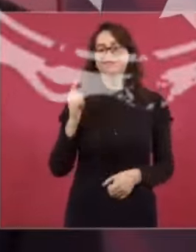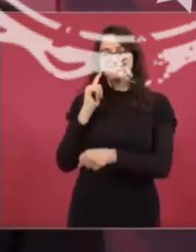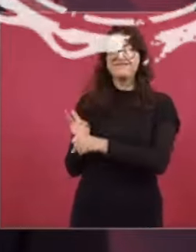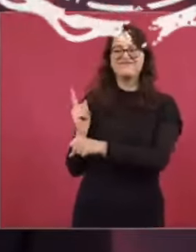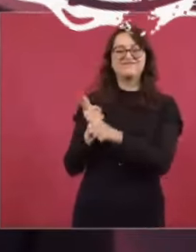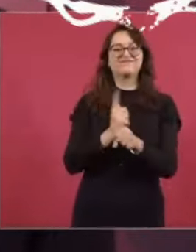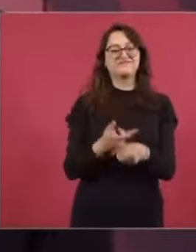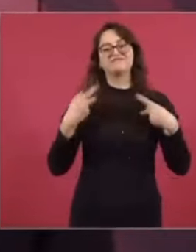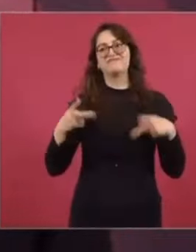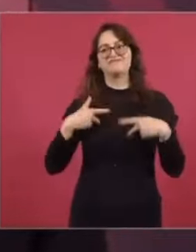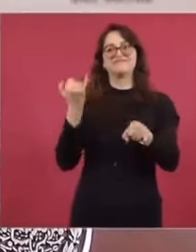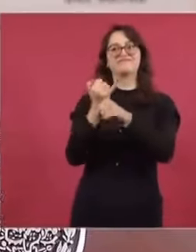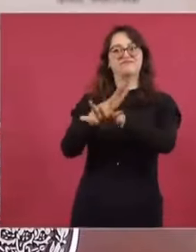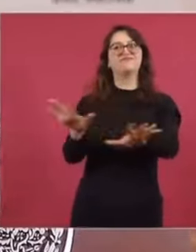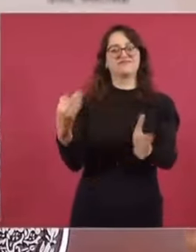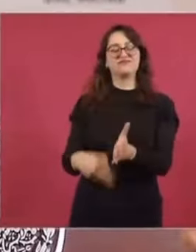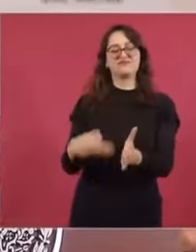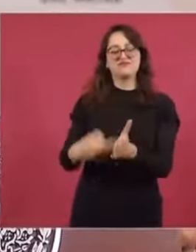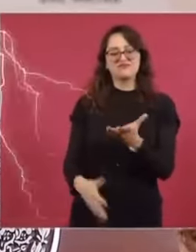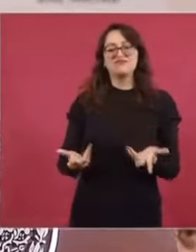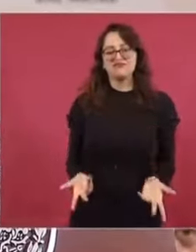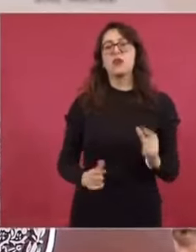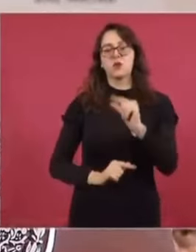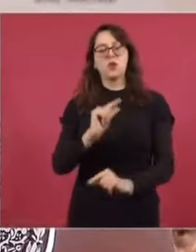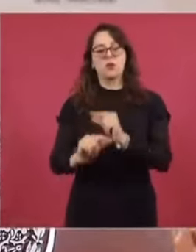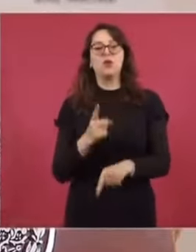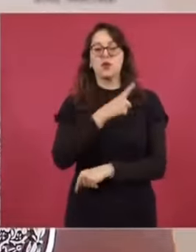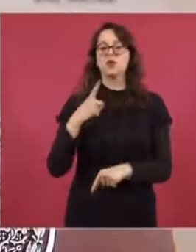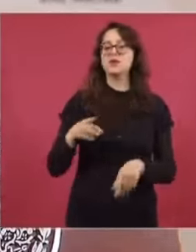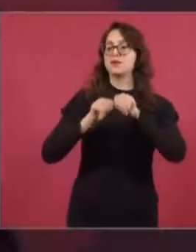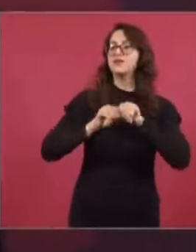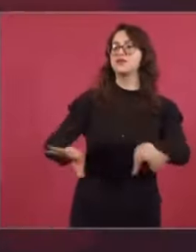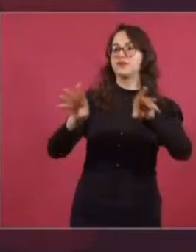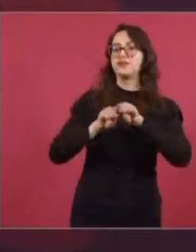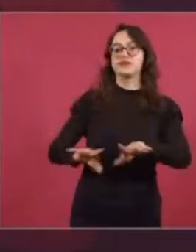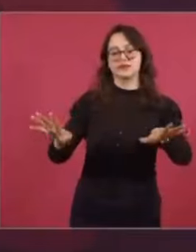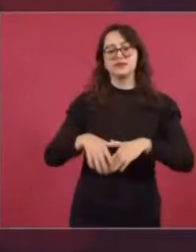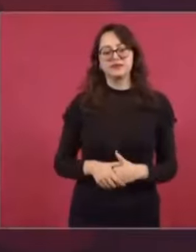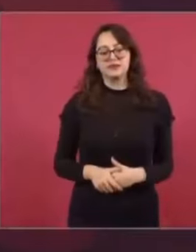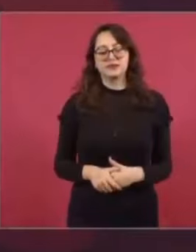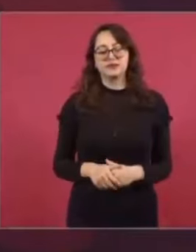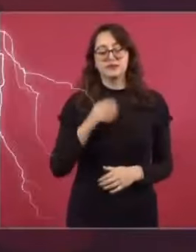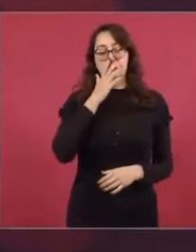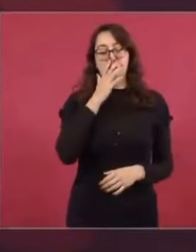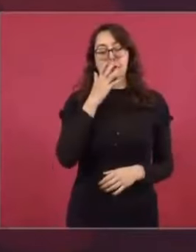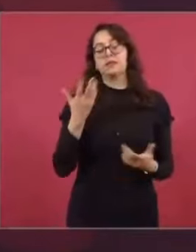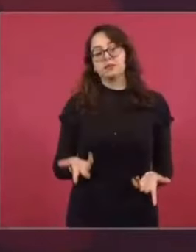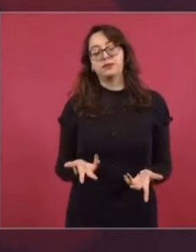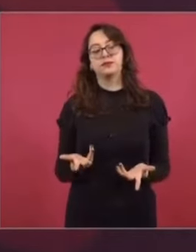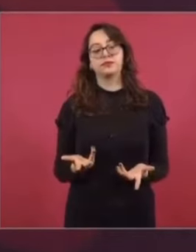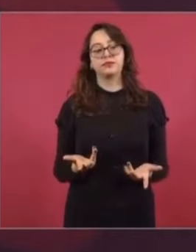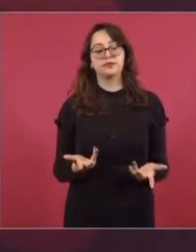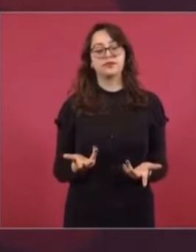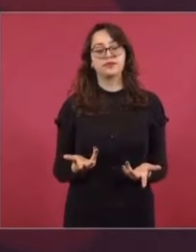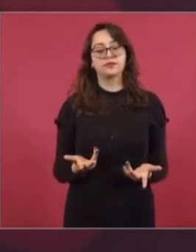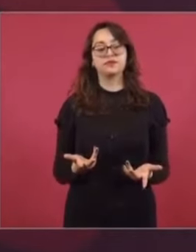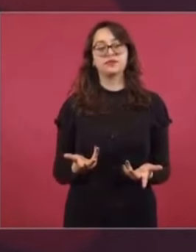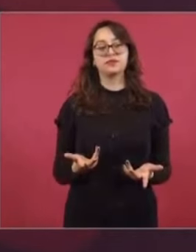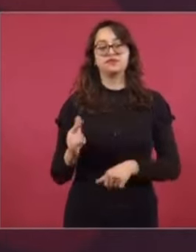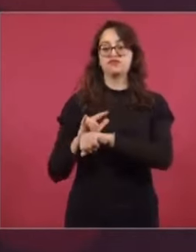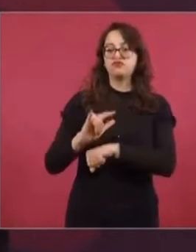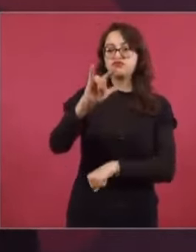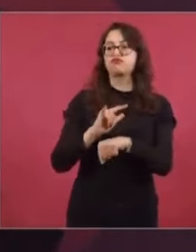Entonces, poco a poco se va a ir conociendo. Independientemente de los vuelos y del número